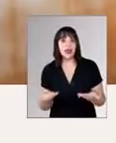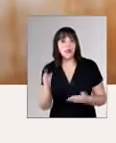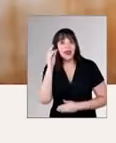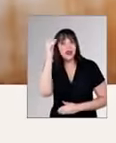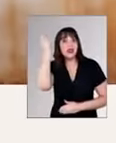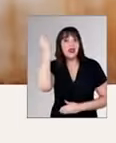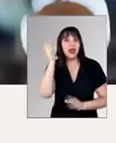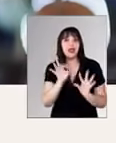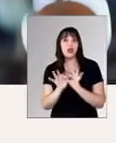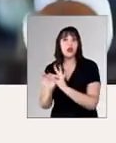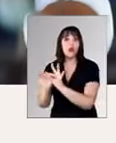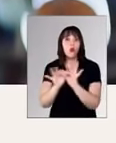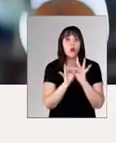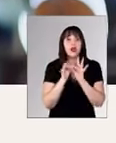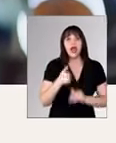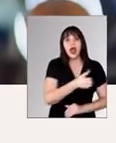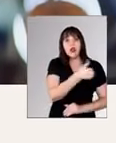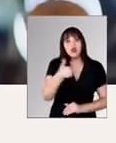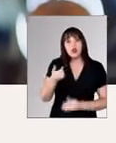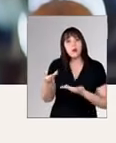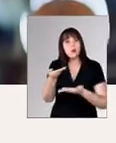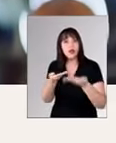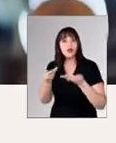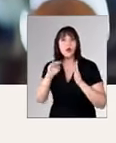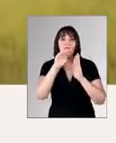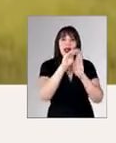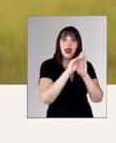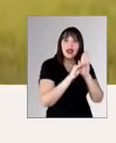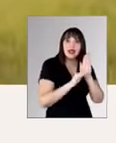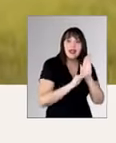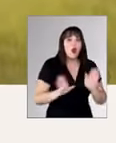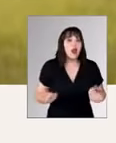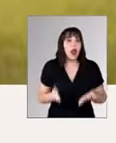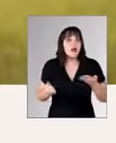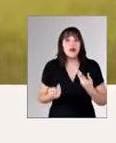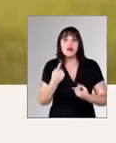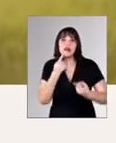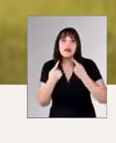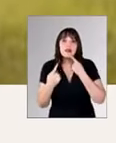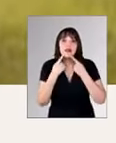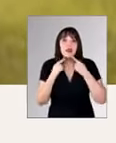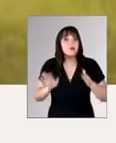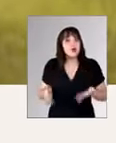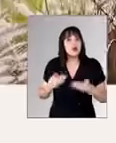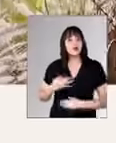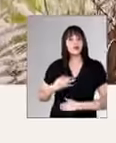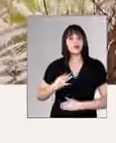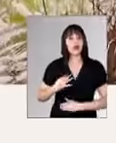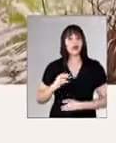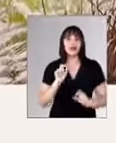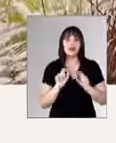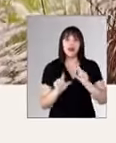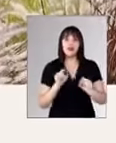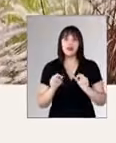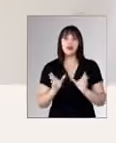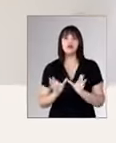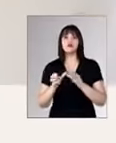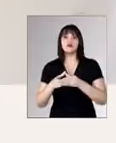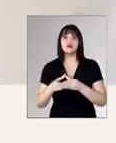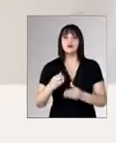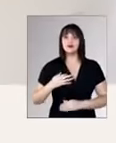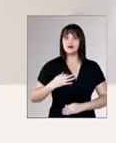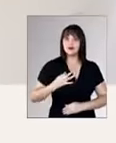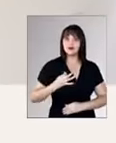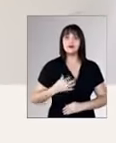Esta es una de las ideas que nos une a todos los que compartimos esta lista. Y que con ánimo de diálogo y espíritu cívico iremos a defender en